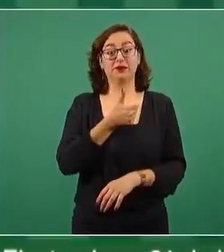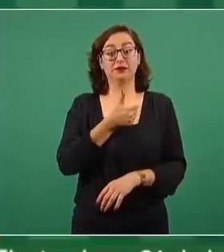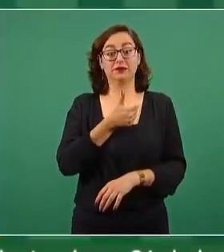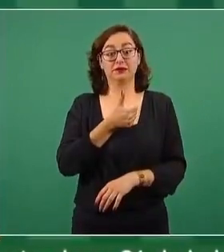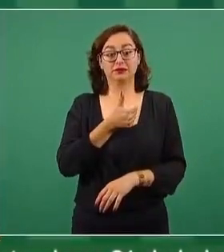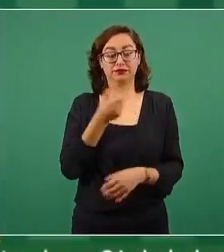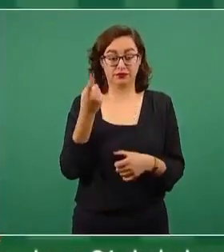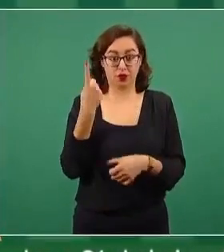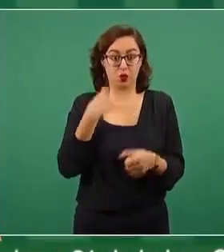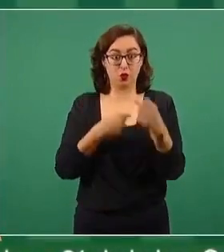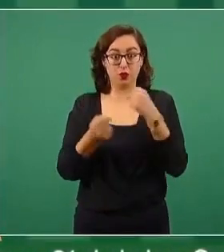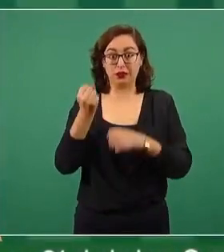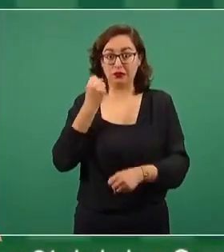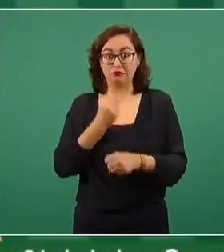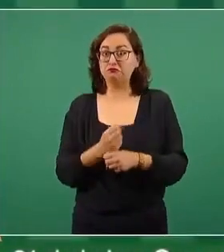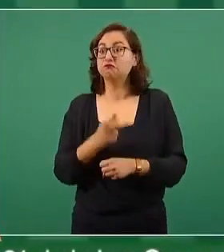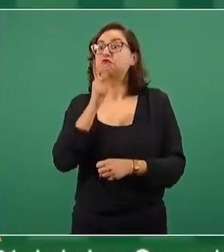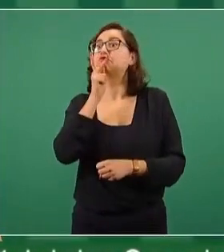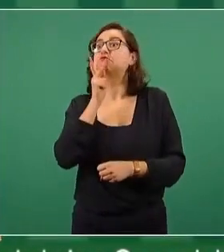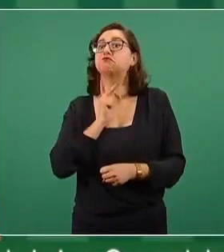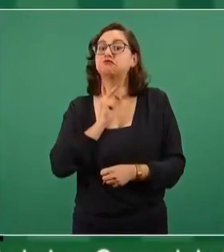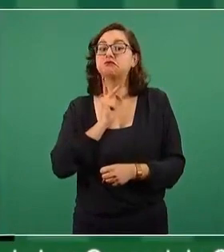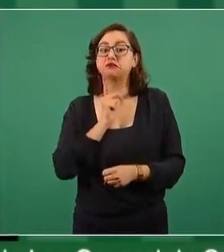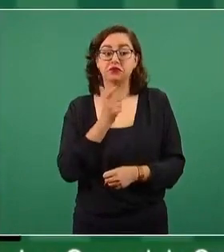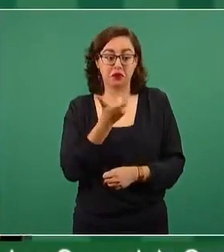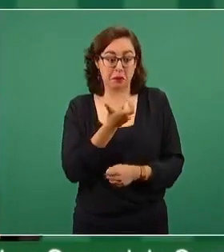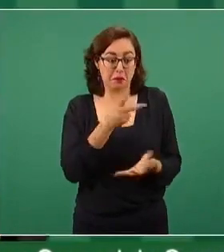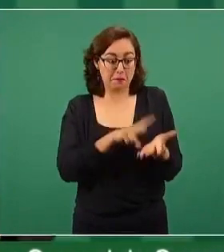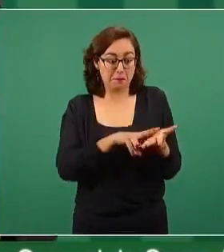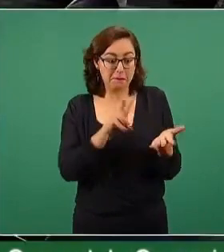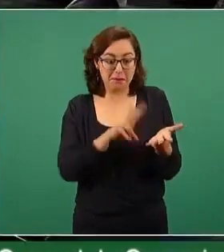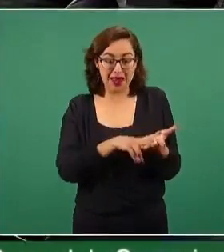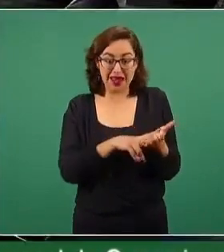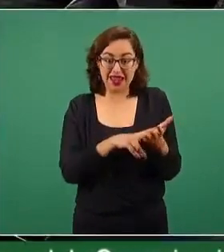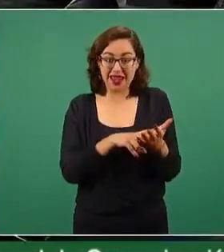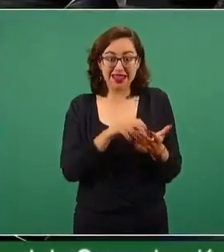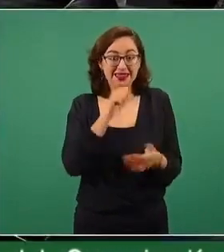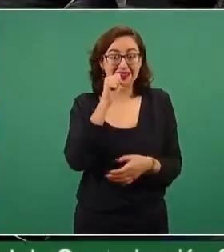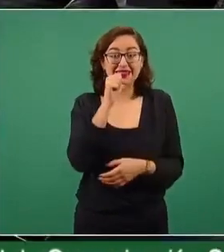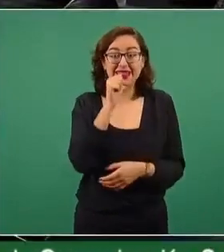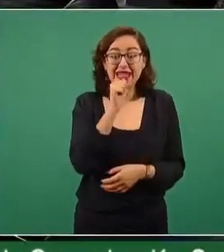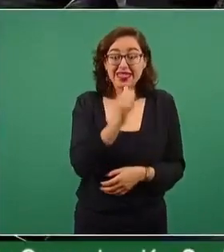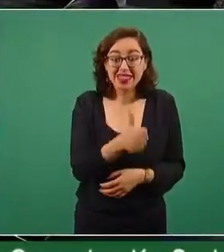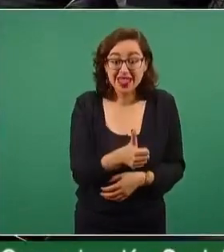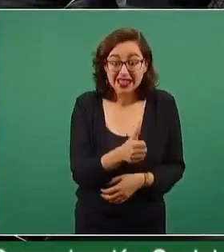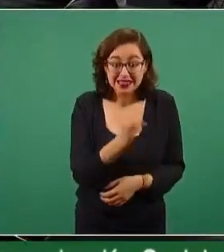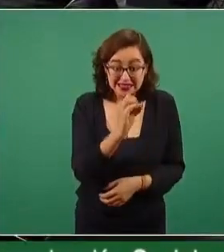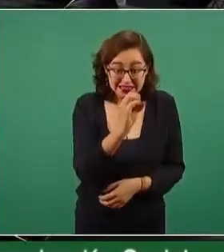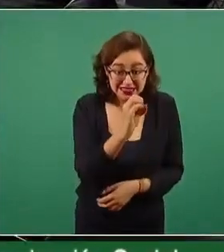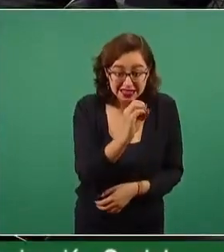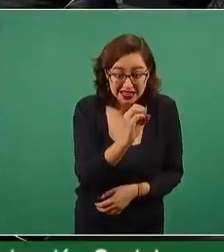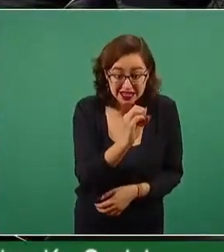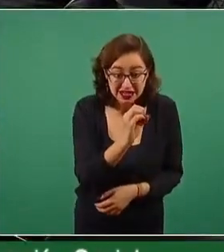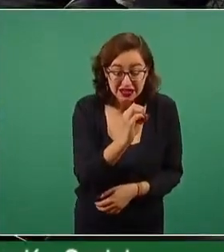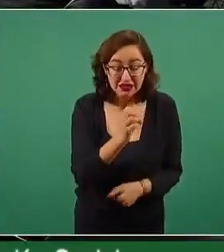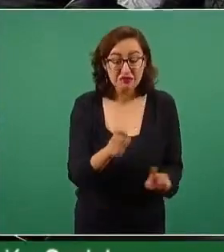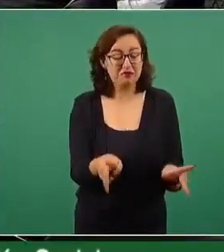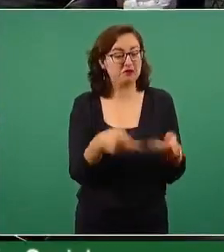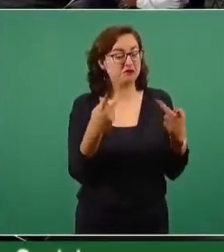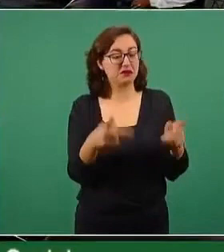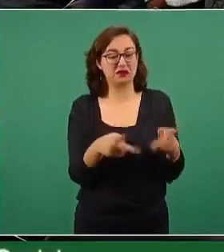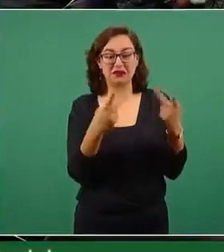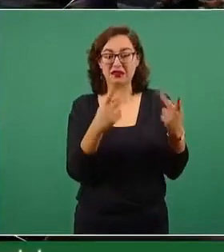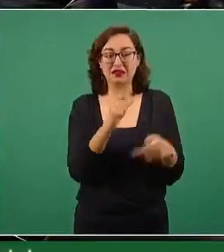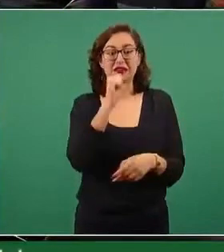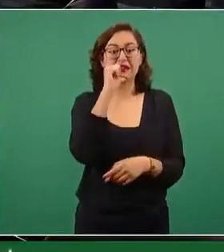El año pasado, a ver si no tenemos la gráfica, del precio de